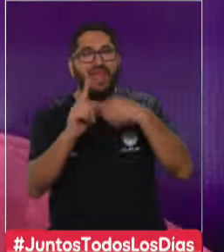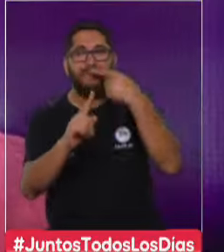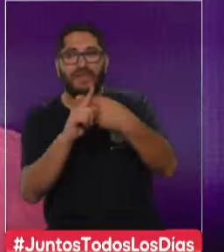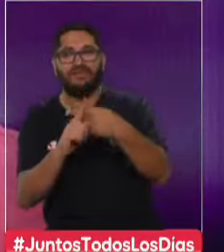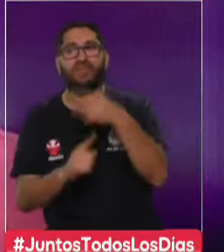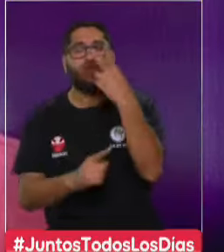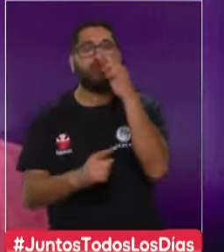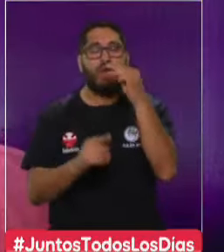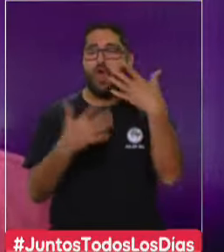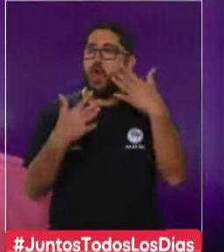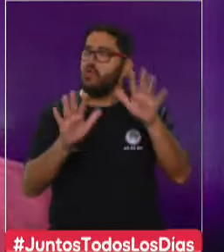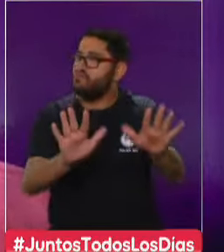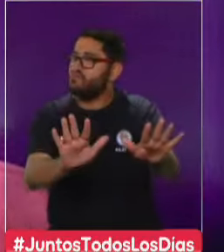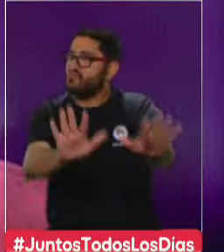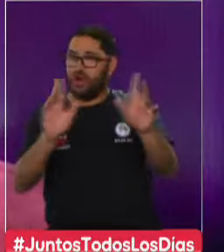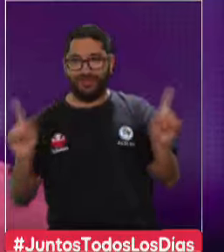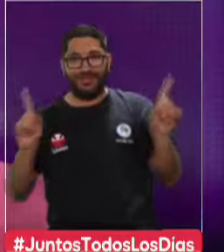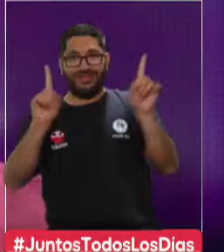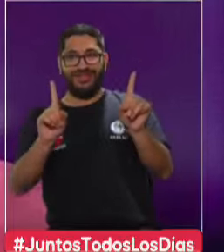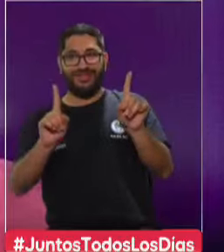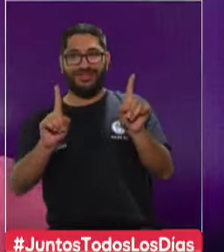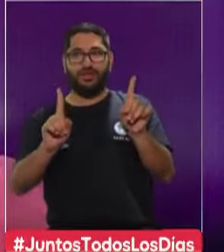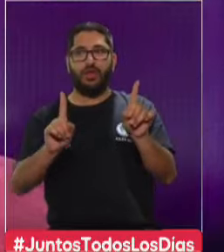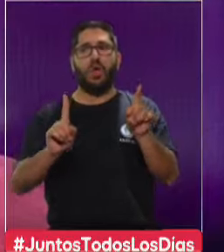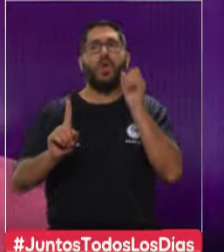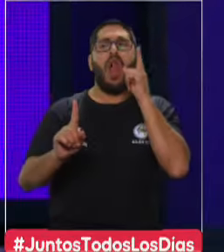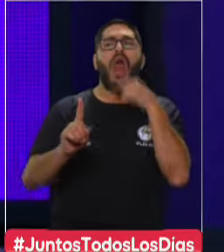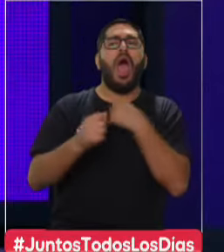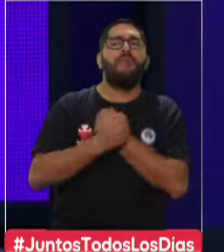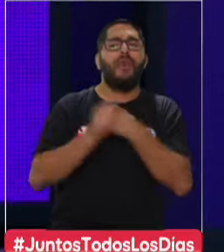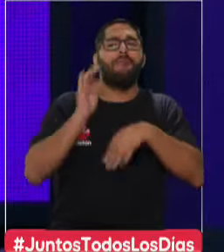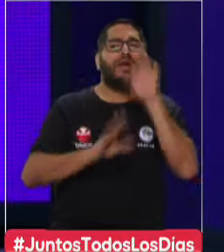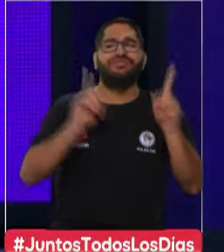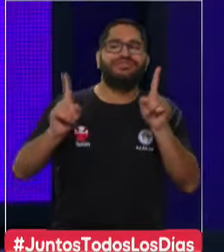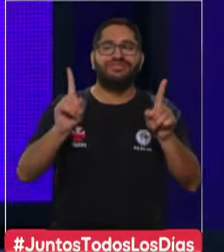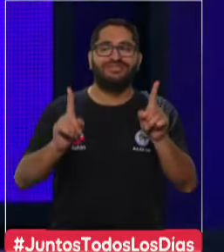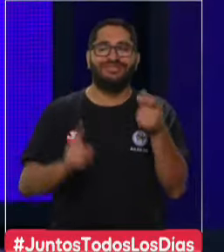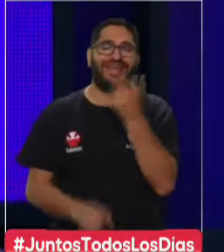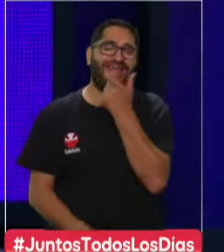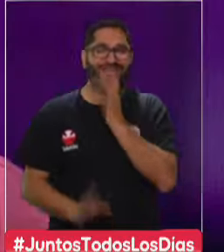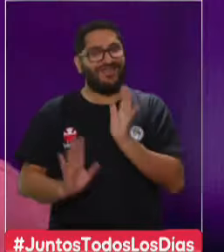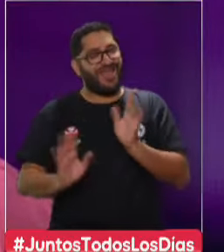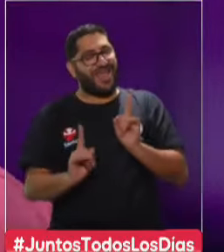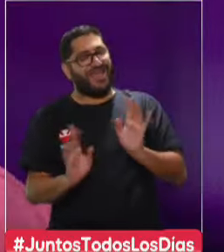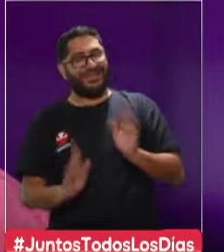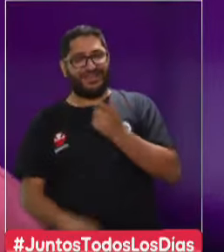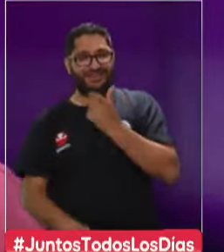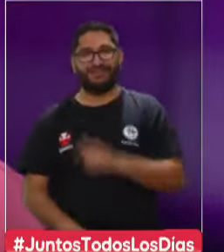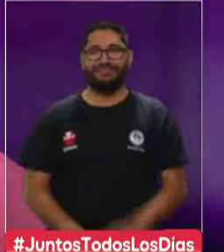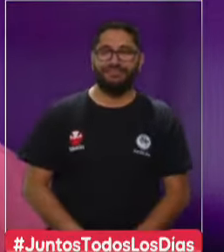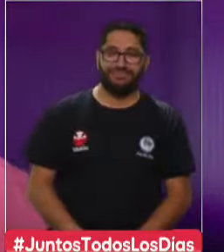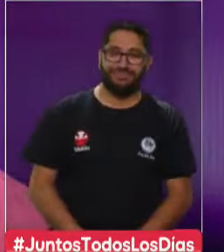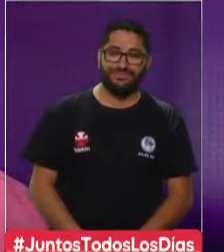mamás maravillosas que yo sé que tienes mucho que decirle. No sé si lo quieres compartir con nosotros. No, yo creo que está todo dicho